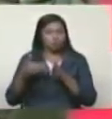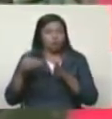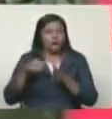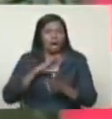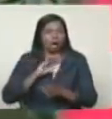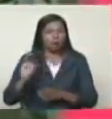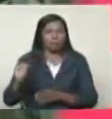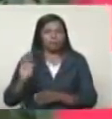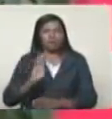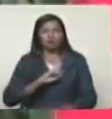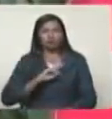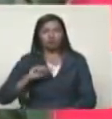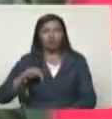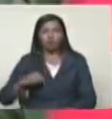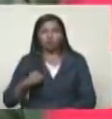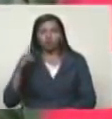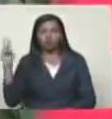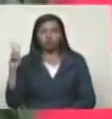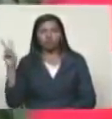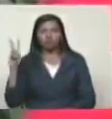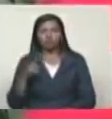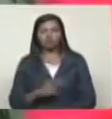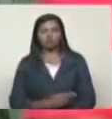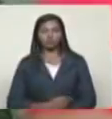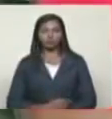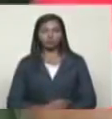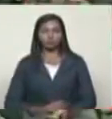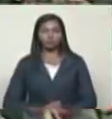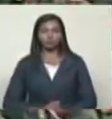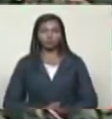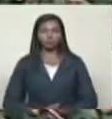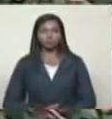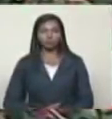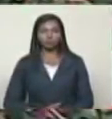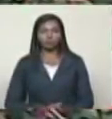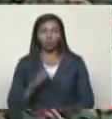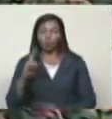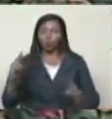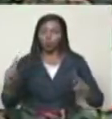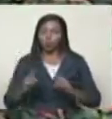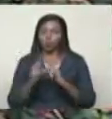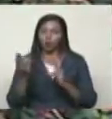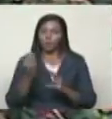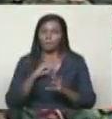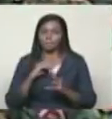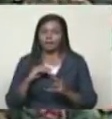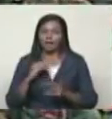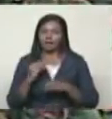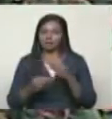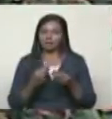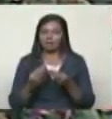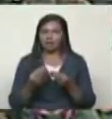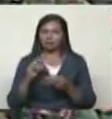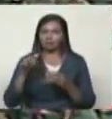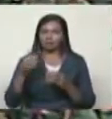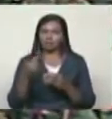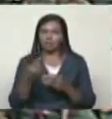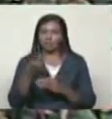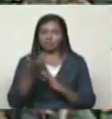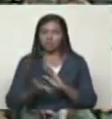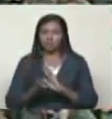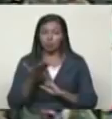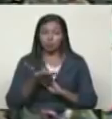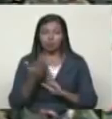la República Bolivariana de Venezuela. Un encuentro que se realiza luego de esta